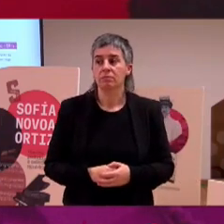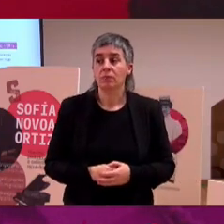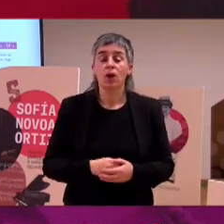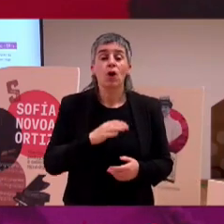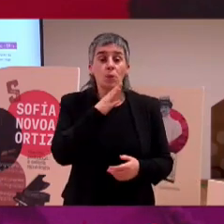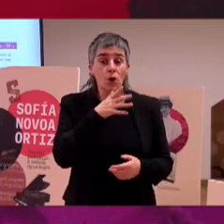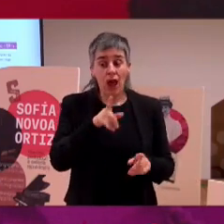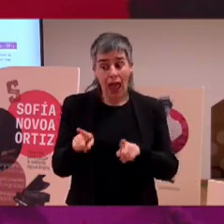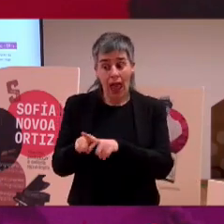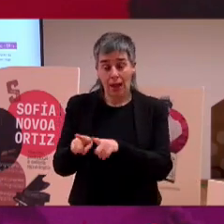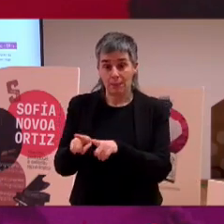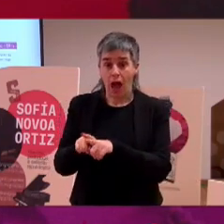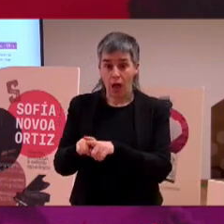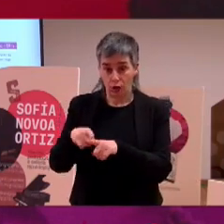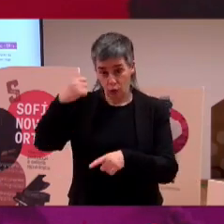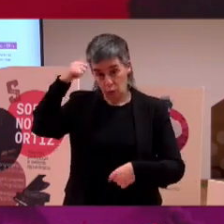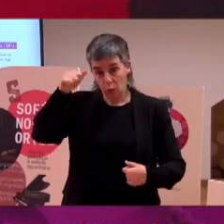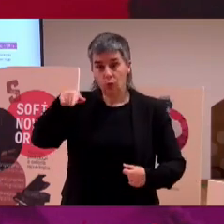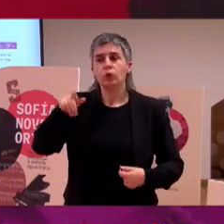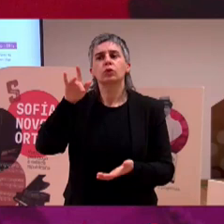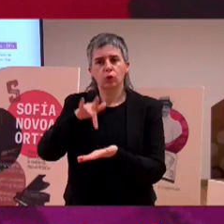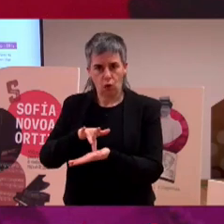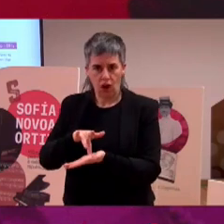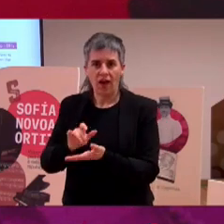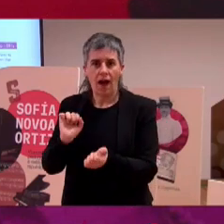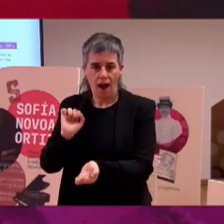o seu irmão sí que estivo na cárcel,